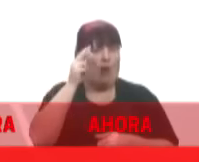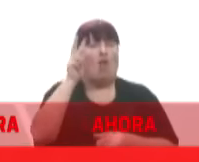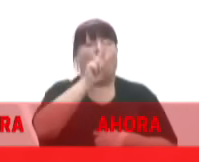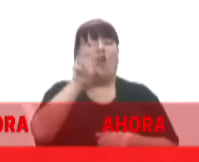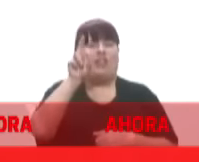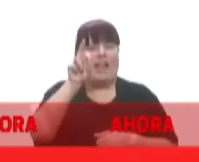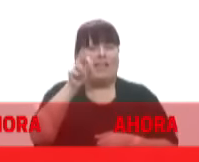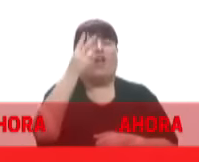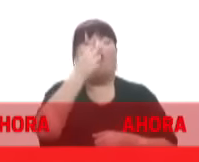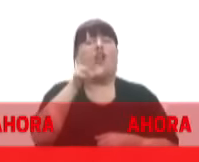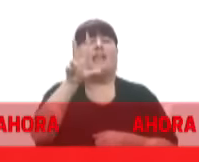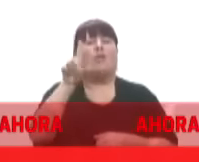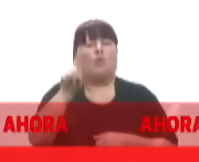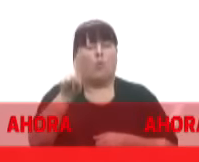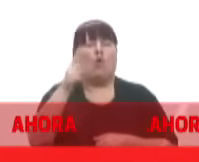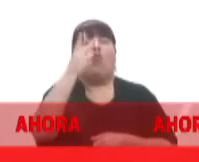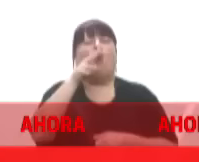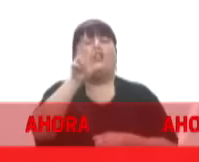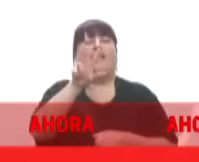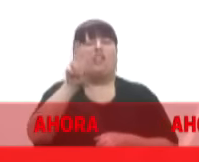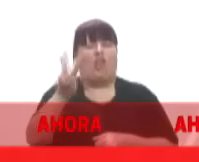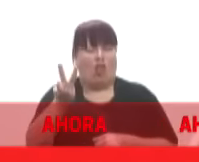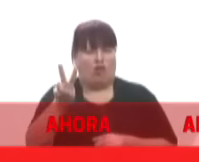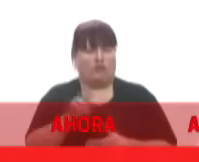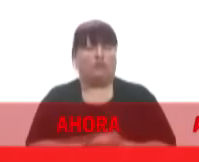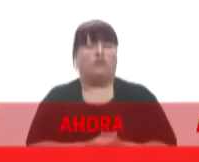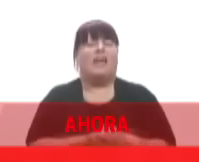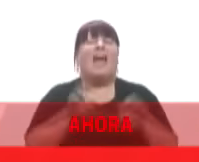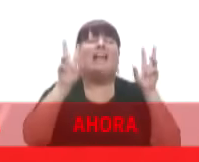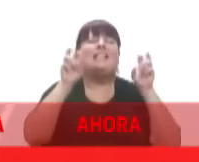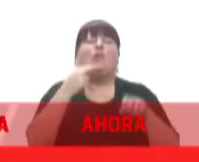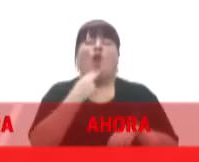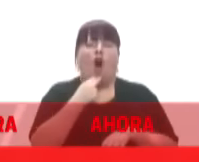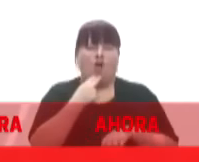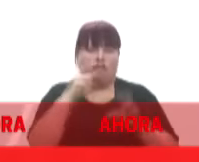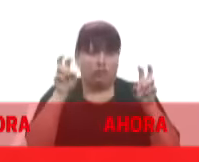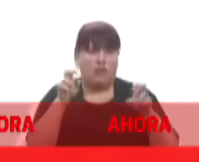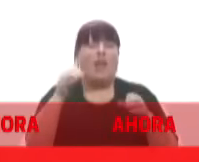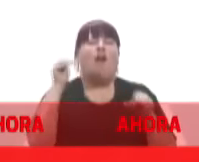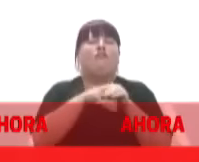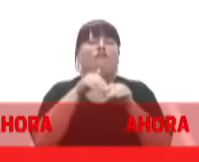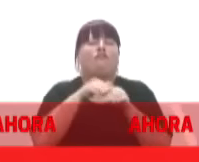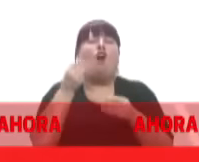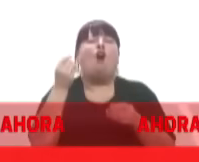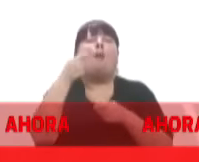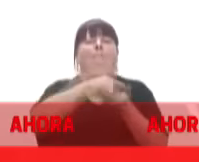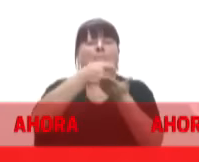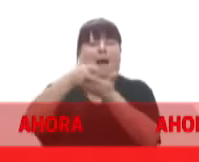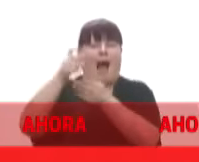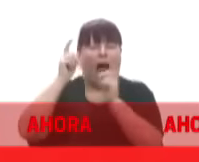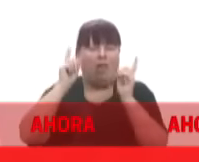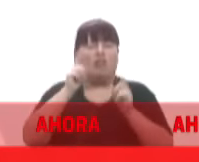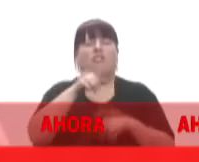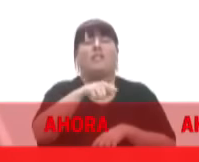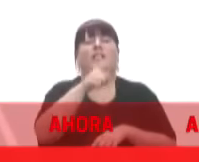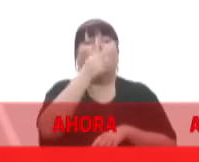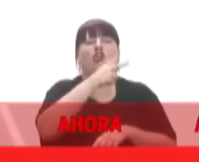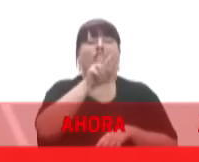230, 231 y 232. Y el título 11, que es el Fondo Nacional de Incentivo Docente,